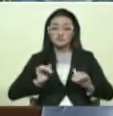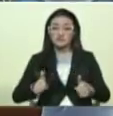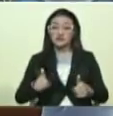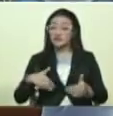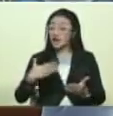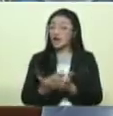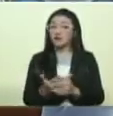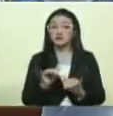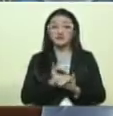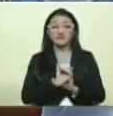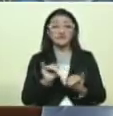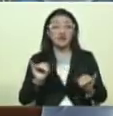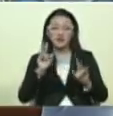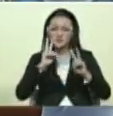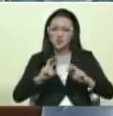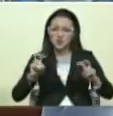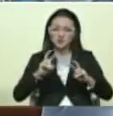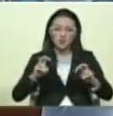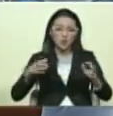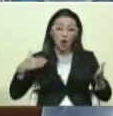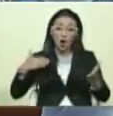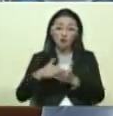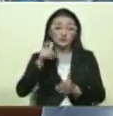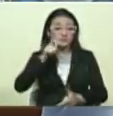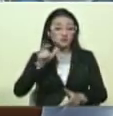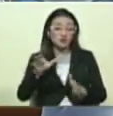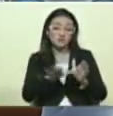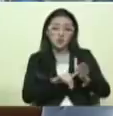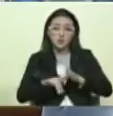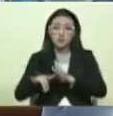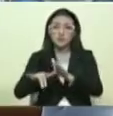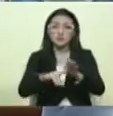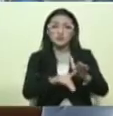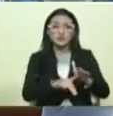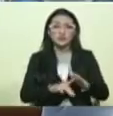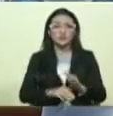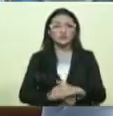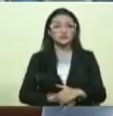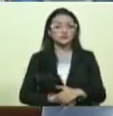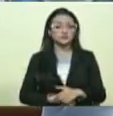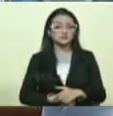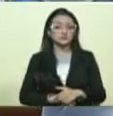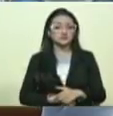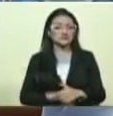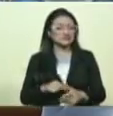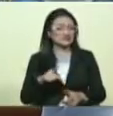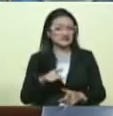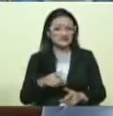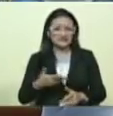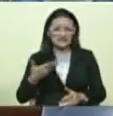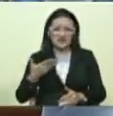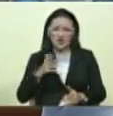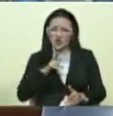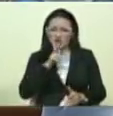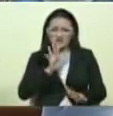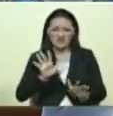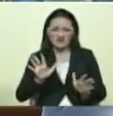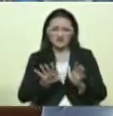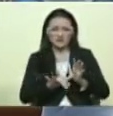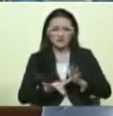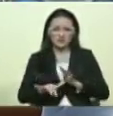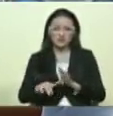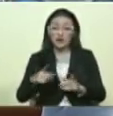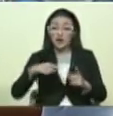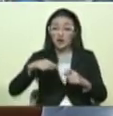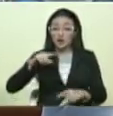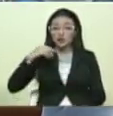final para combatir la corrupción. La corrupción al más alto nivel, que por cierto, nosotros pensamos